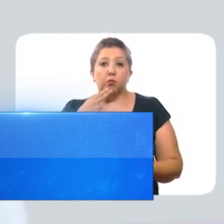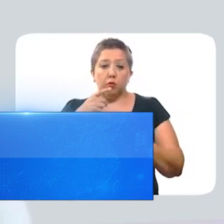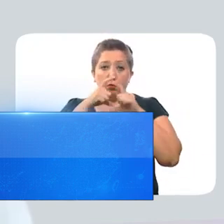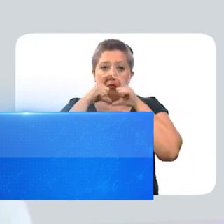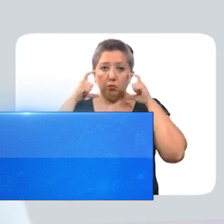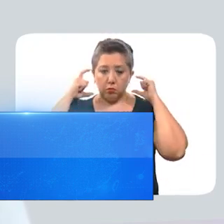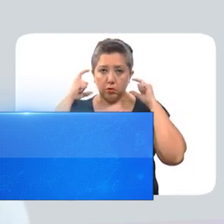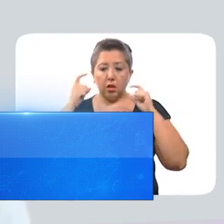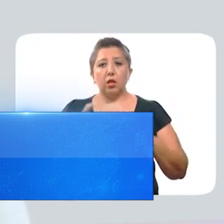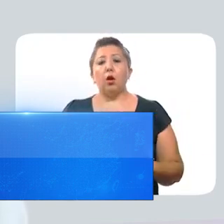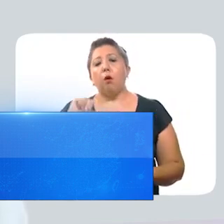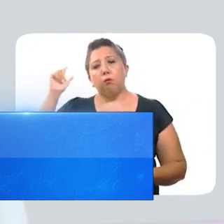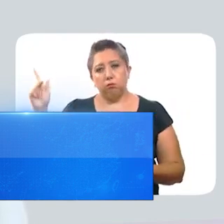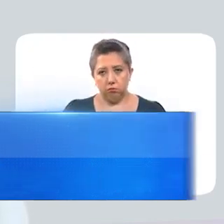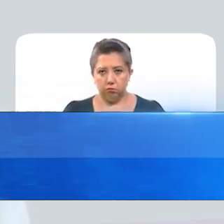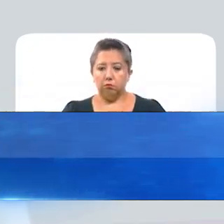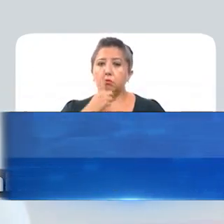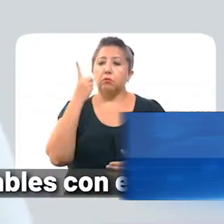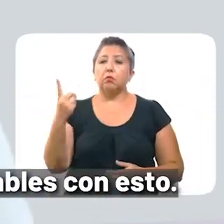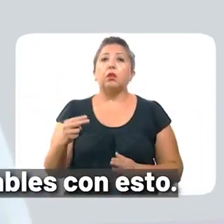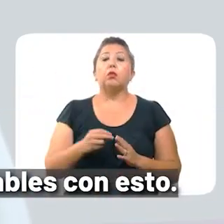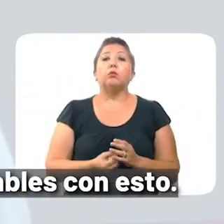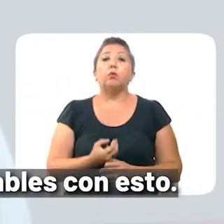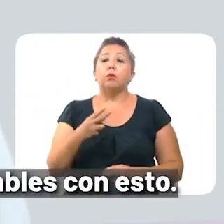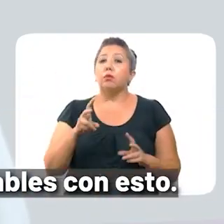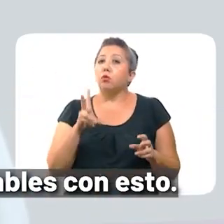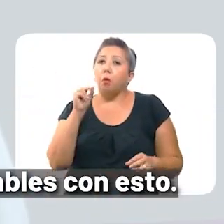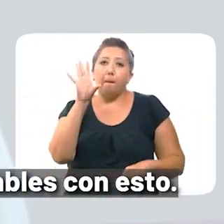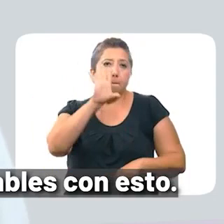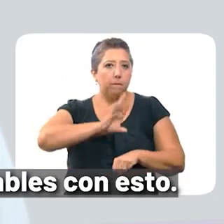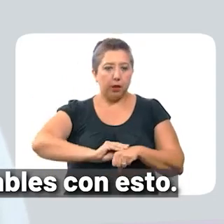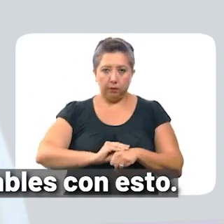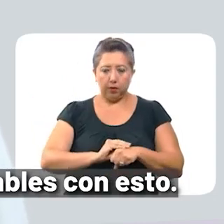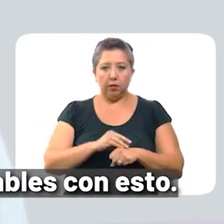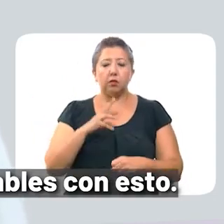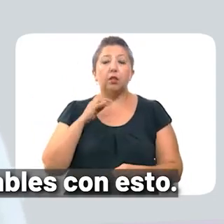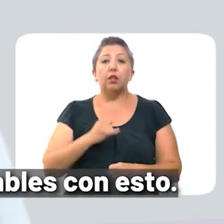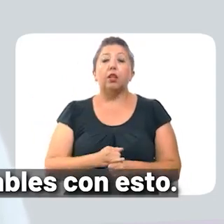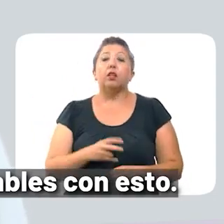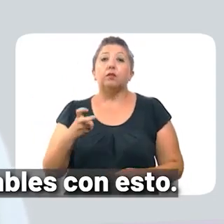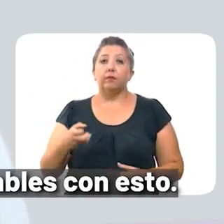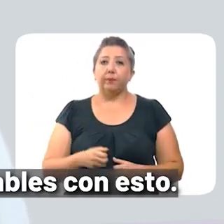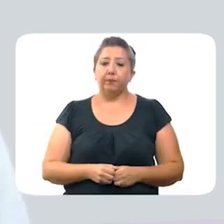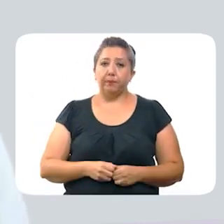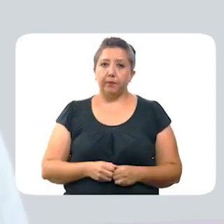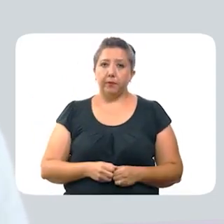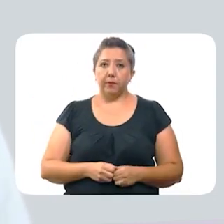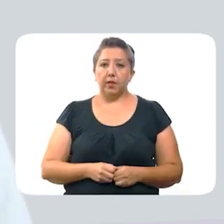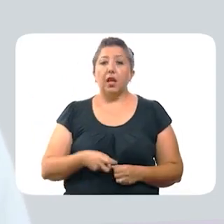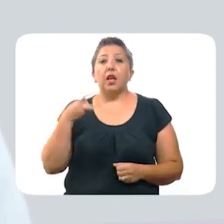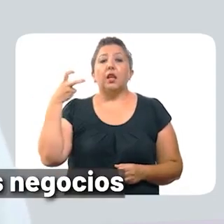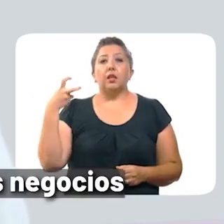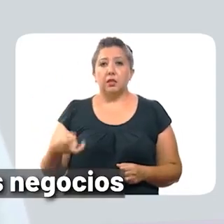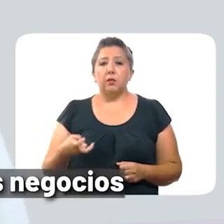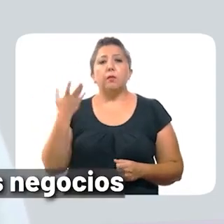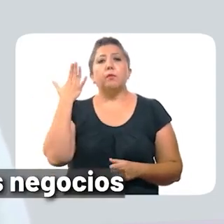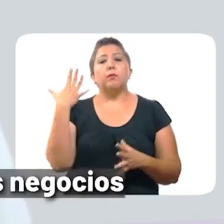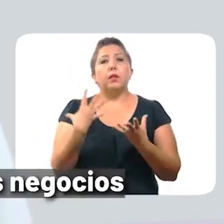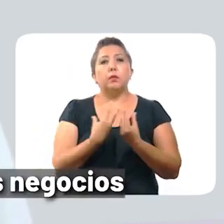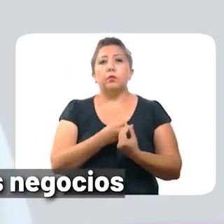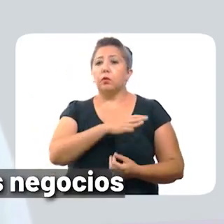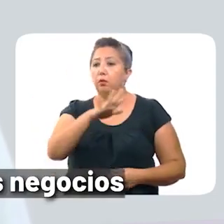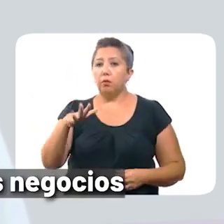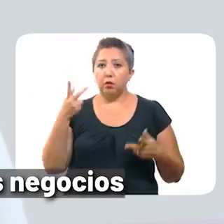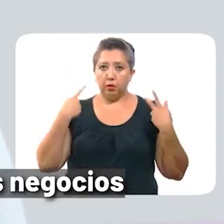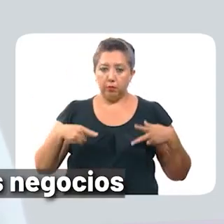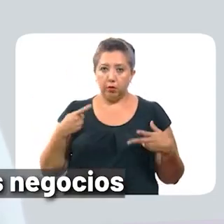cubrebocas, ya que de nueva cuenta, la nueva normalidad no nos permite ser irresponsables con esto. A tal efecto, les pedimos a todas